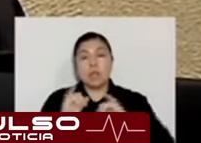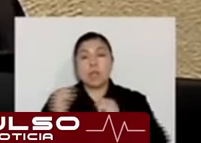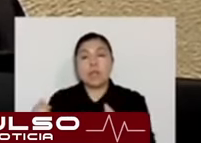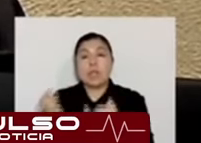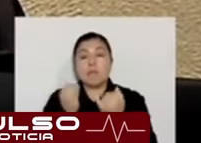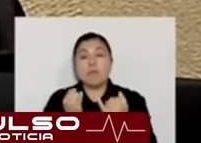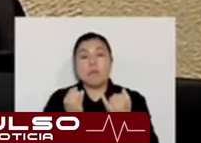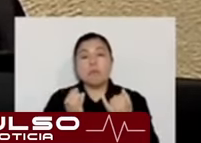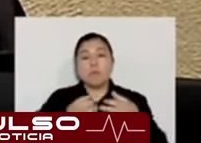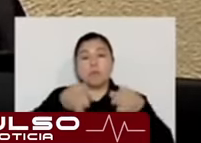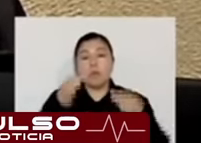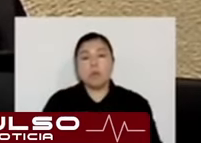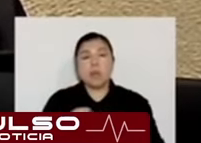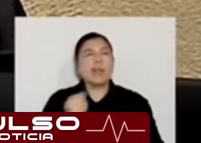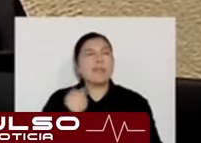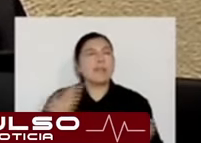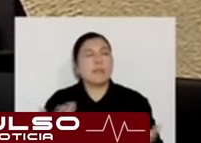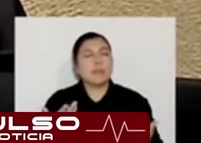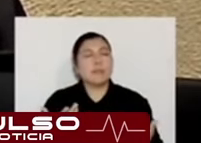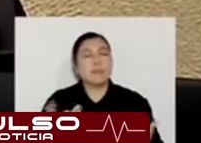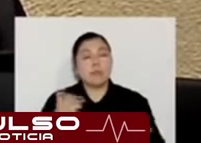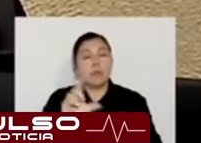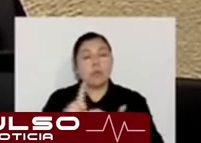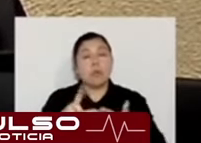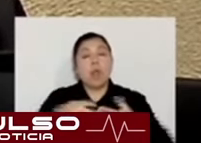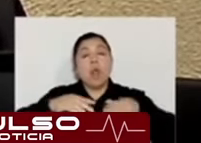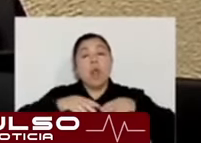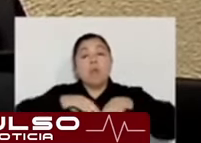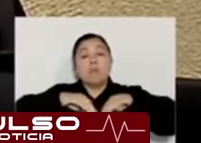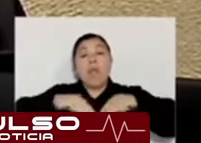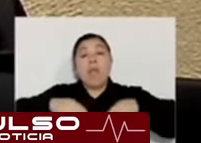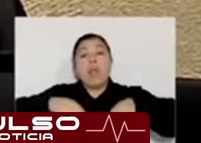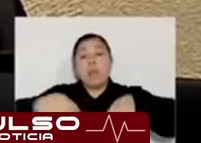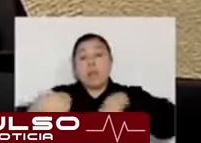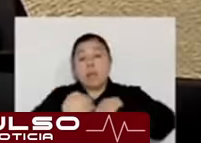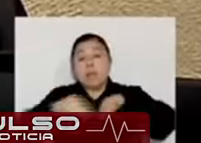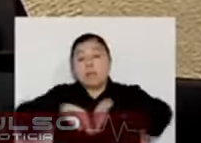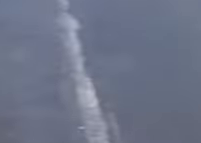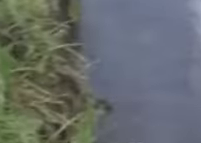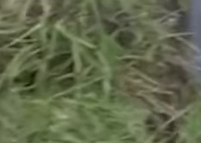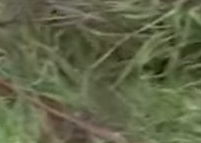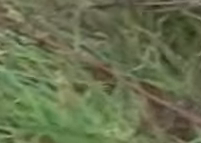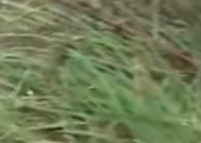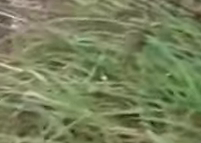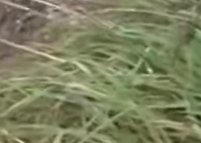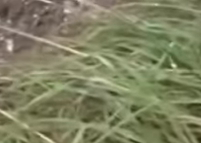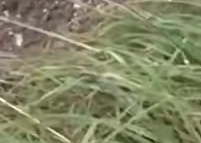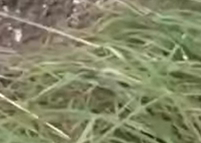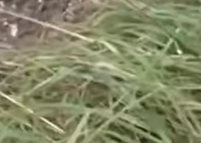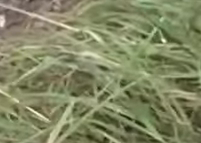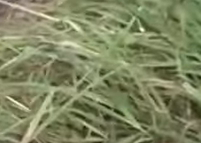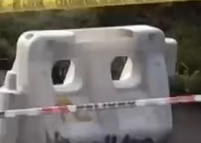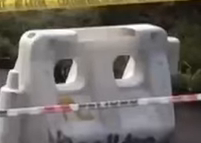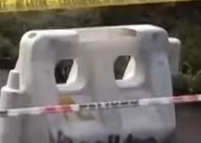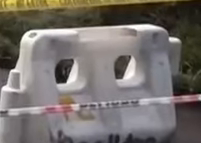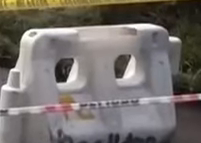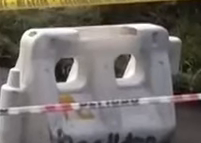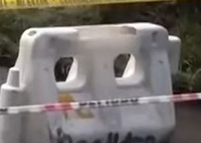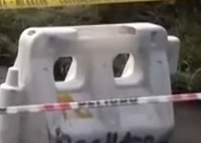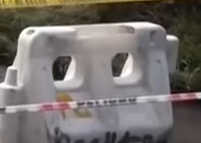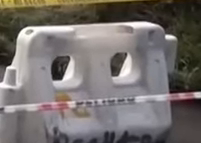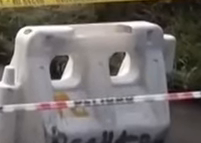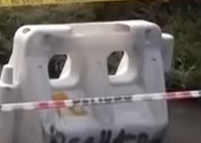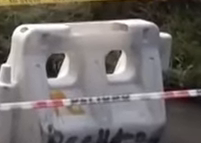adecuadamente qué es lo que va a pasar por el lugar, porque lo que se está generando al cortar el sector de Chinquihue es un caos vial en la entrada de Puerto Montt.